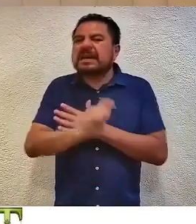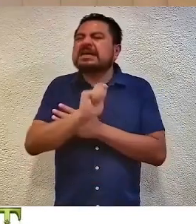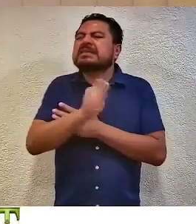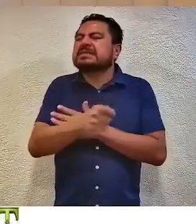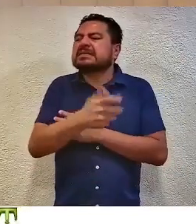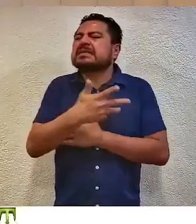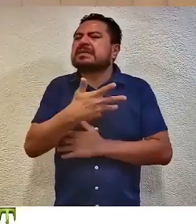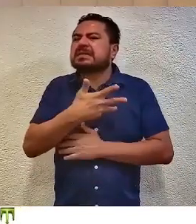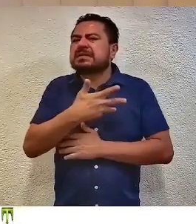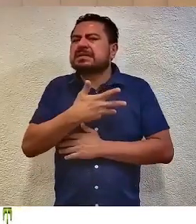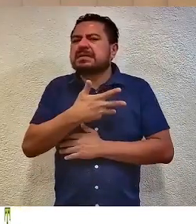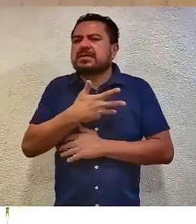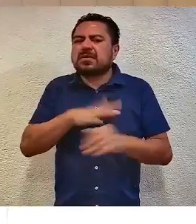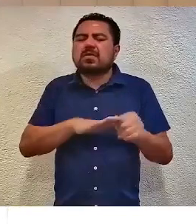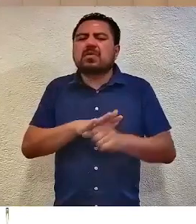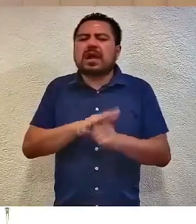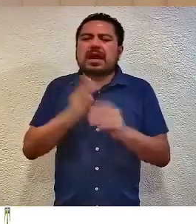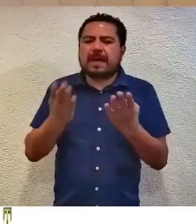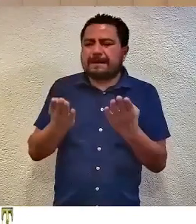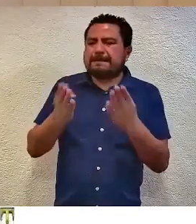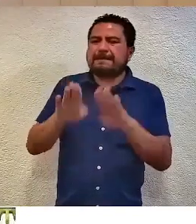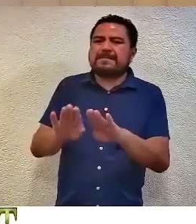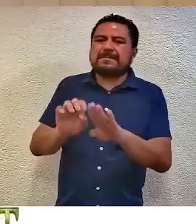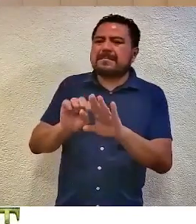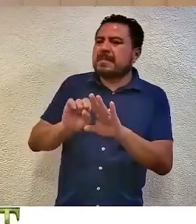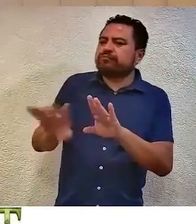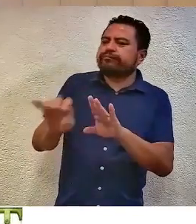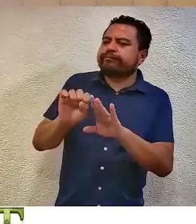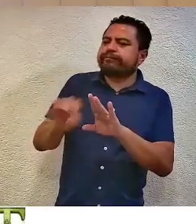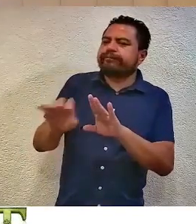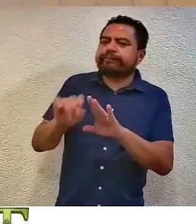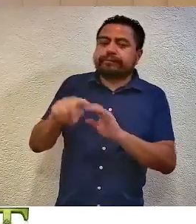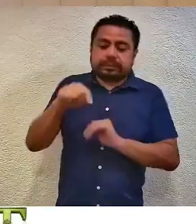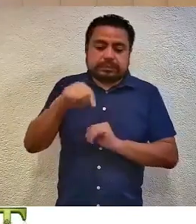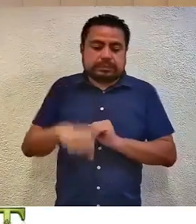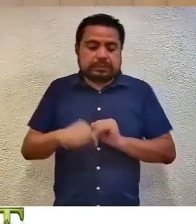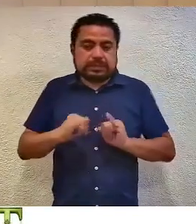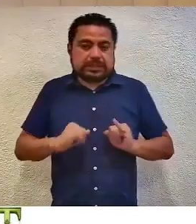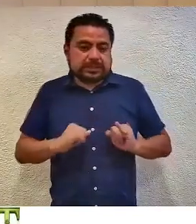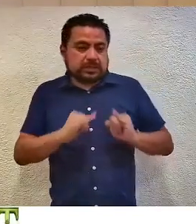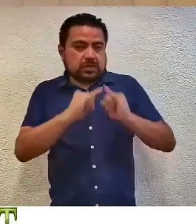tienen los bancos de las cuentas de este tribunal.